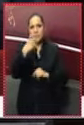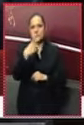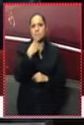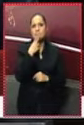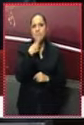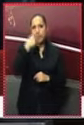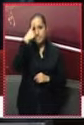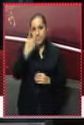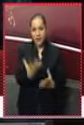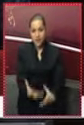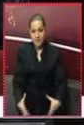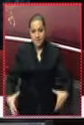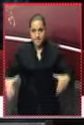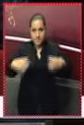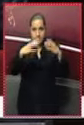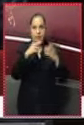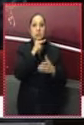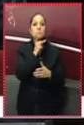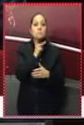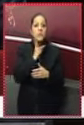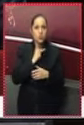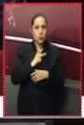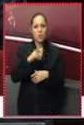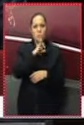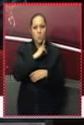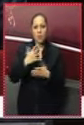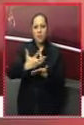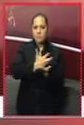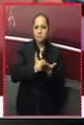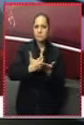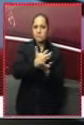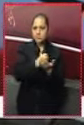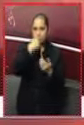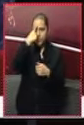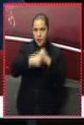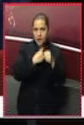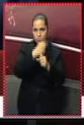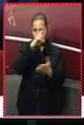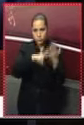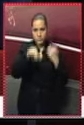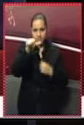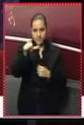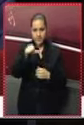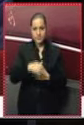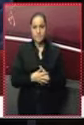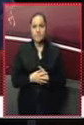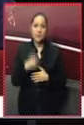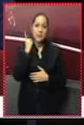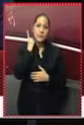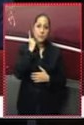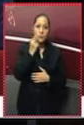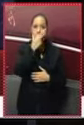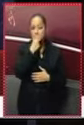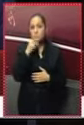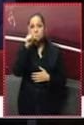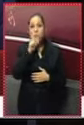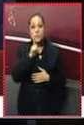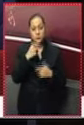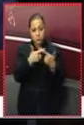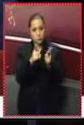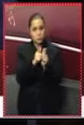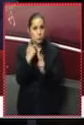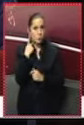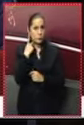del barril durante el ejercicio fiscal 2016. Los diputados y diputadas de Movimiento